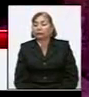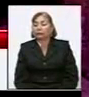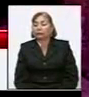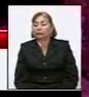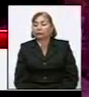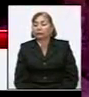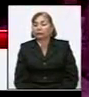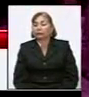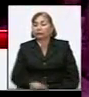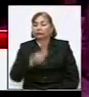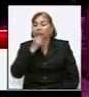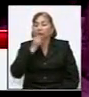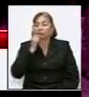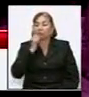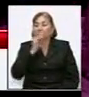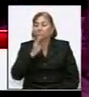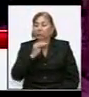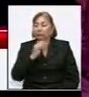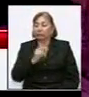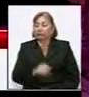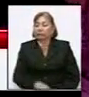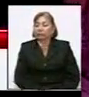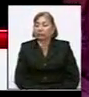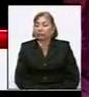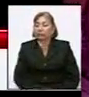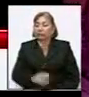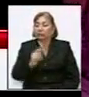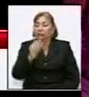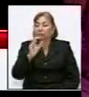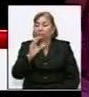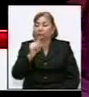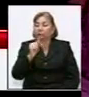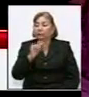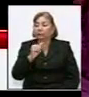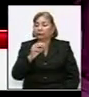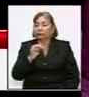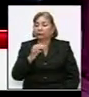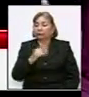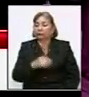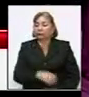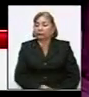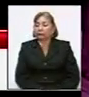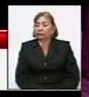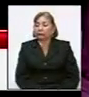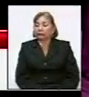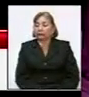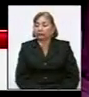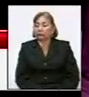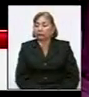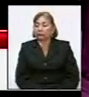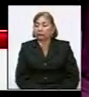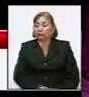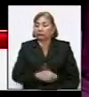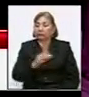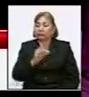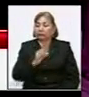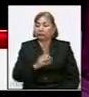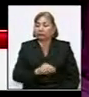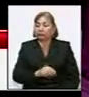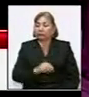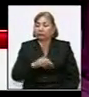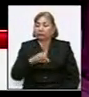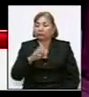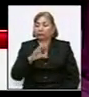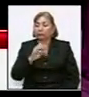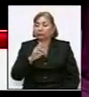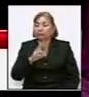la ciencia al presiente como decir estándar hasta la llama favor con exista gonzález a favor congresista gracias mayor